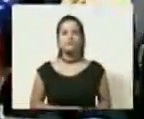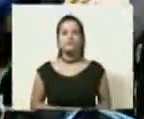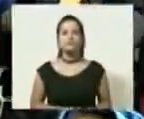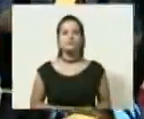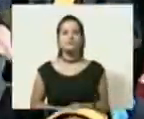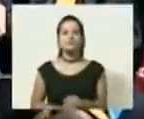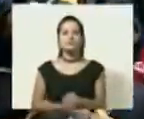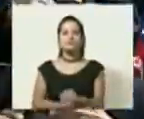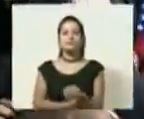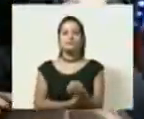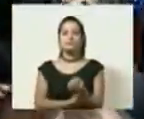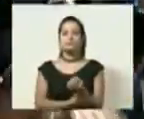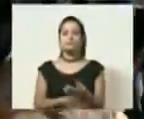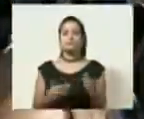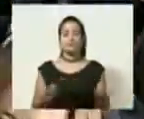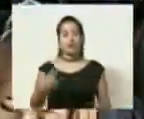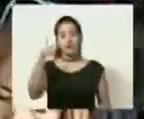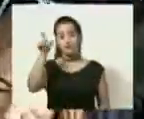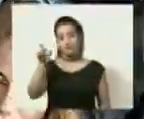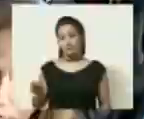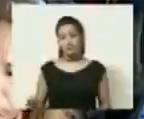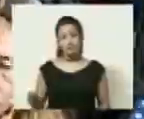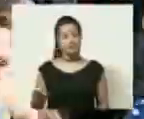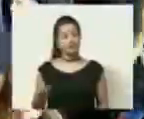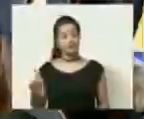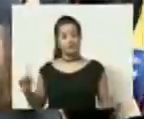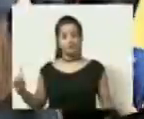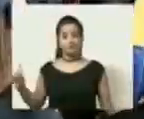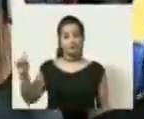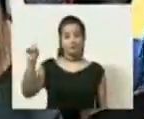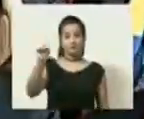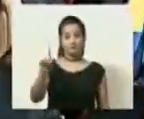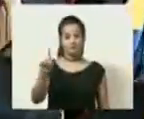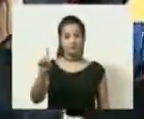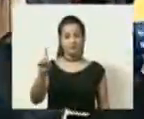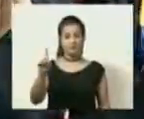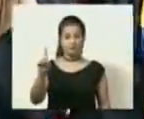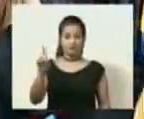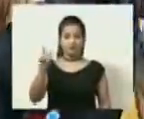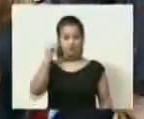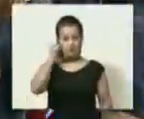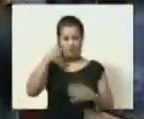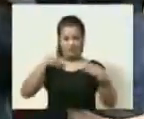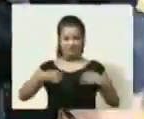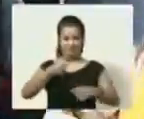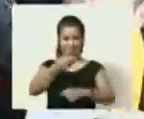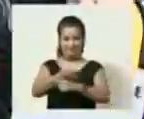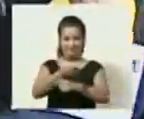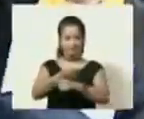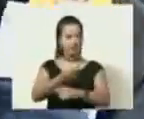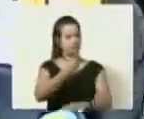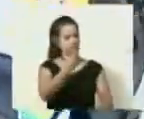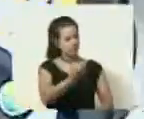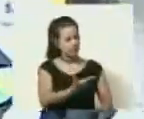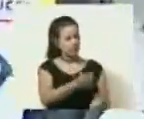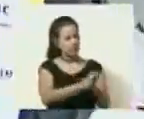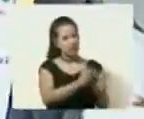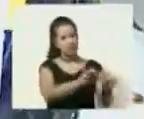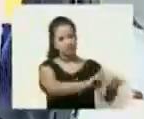Petición de conferimiento de títulos por la graduando de la misión Sucre,